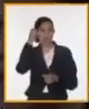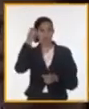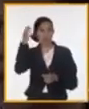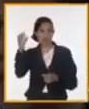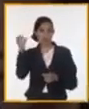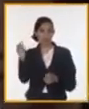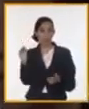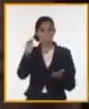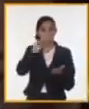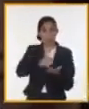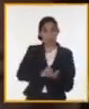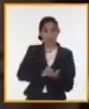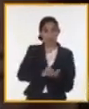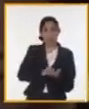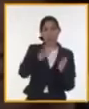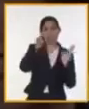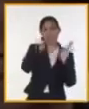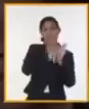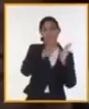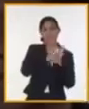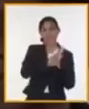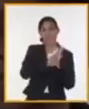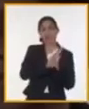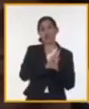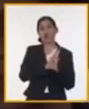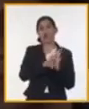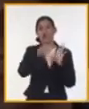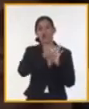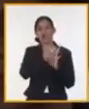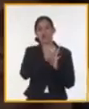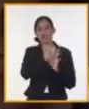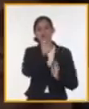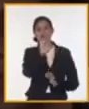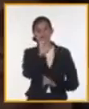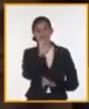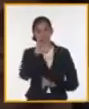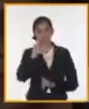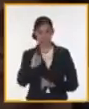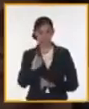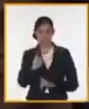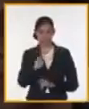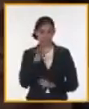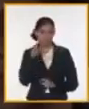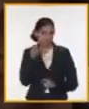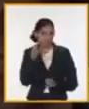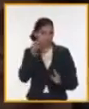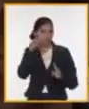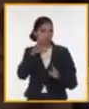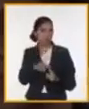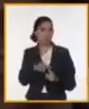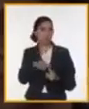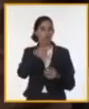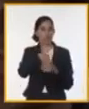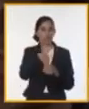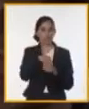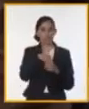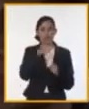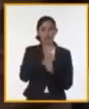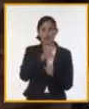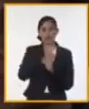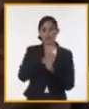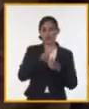año, que es el Decreto Ley 76, los subjetivos en un escenario actual de